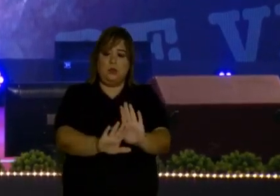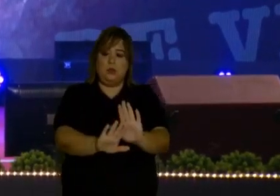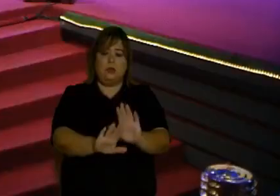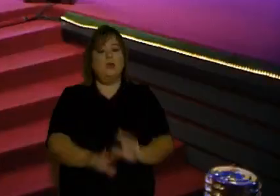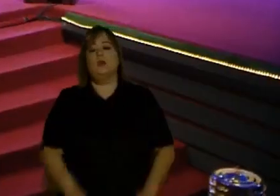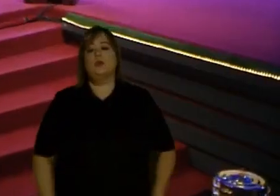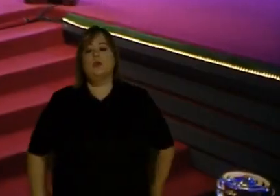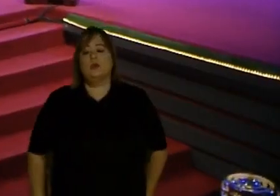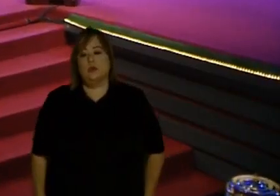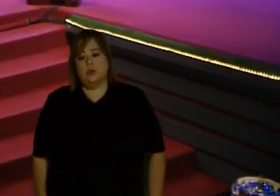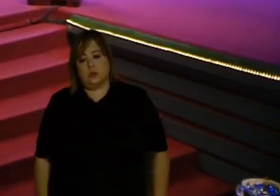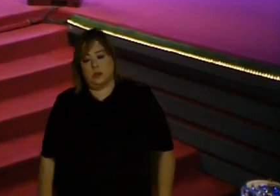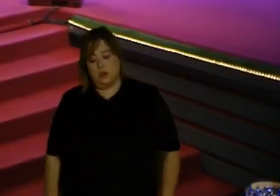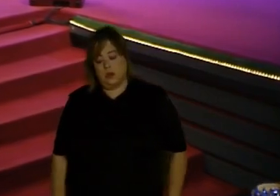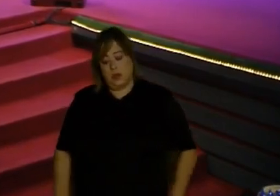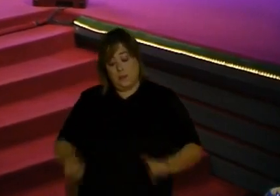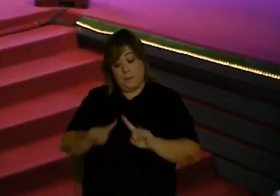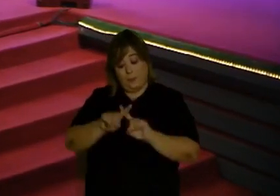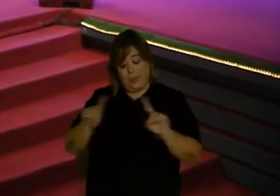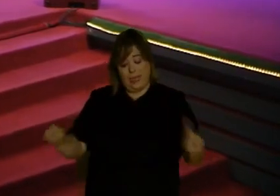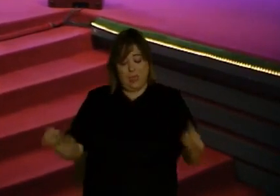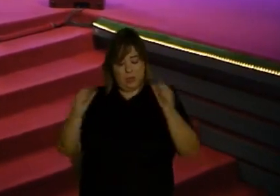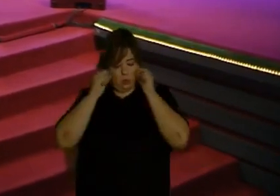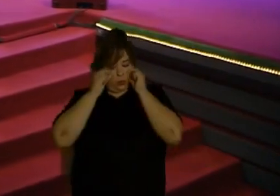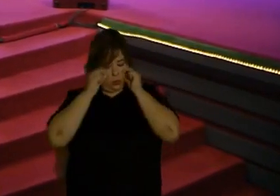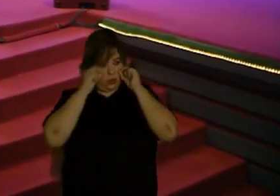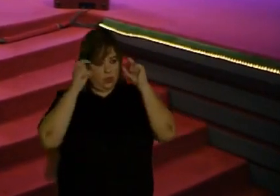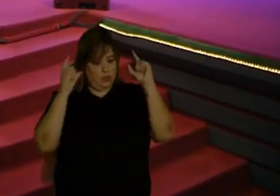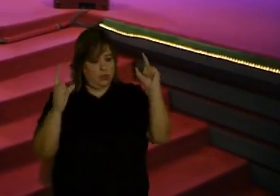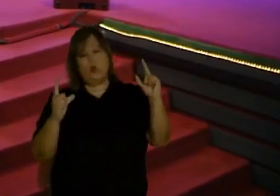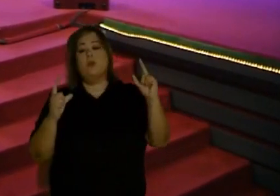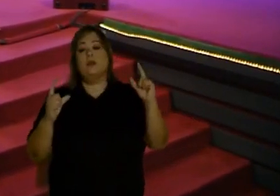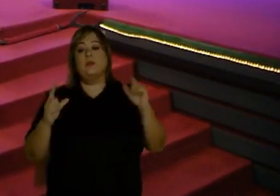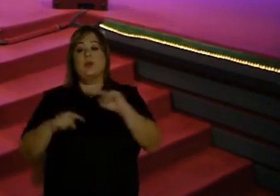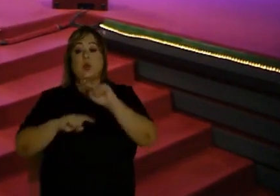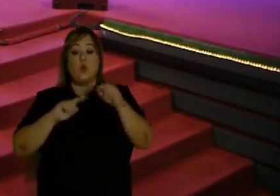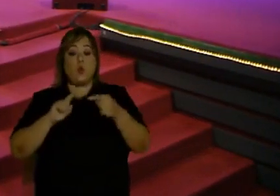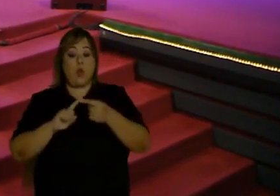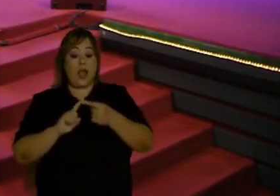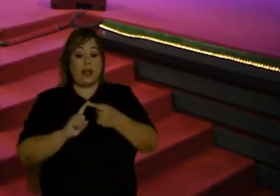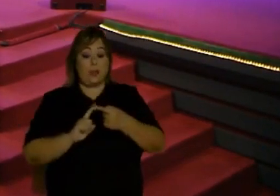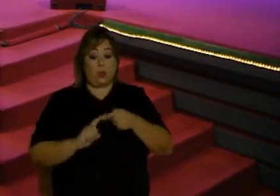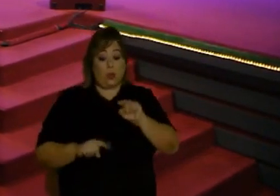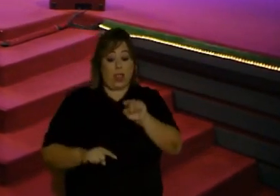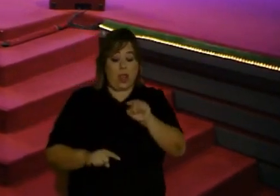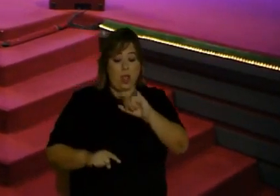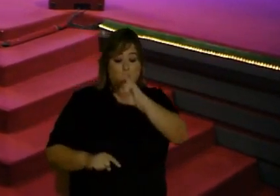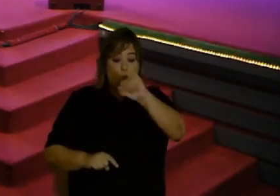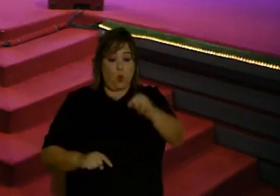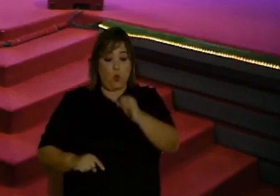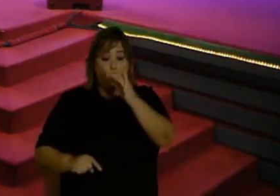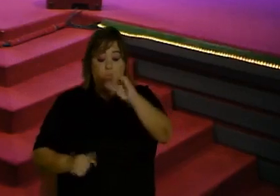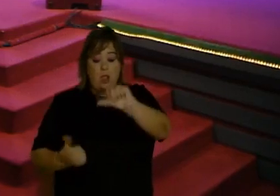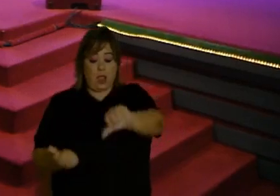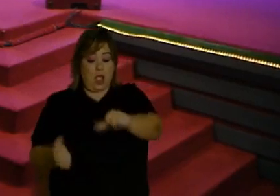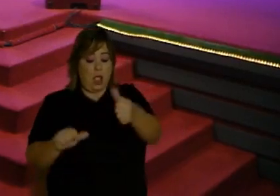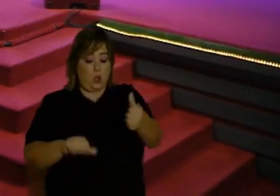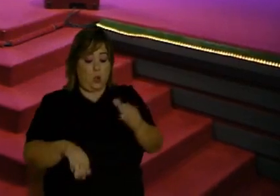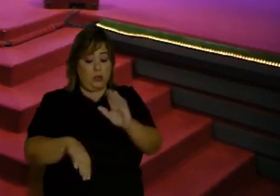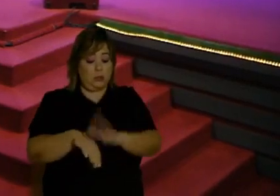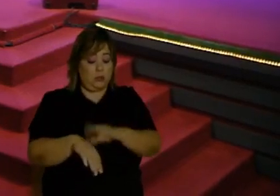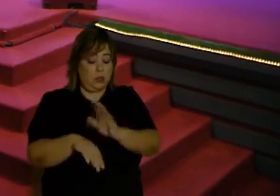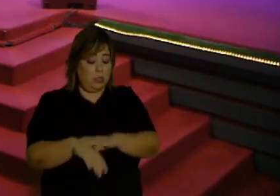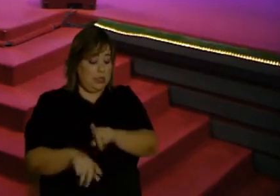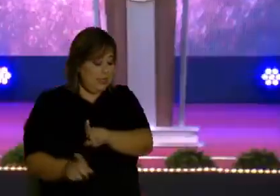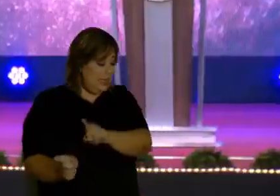Lo que más asombra es cuando manda a decirle, ¿cómo se sentiría Jesús?